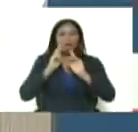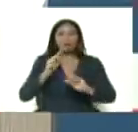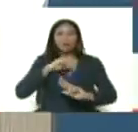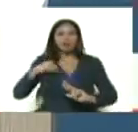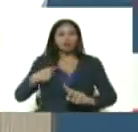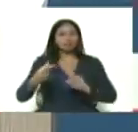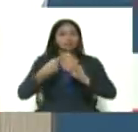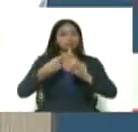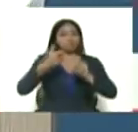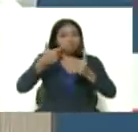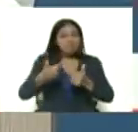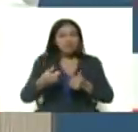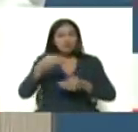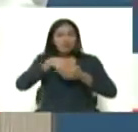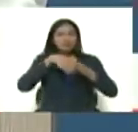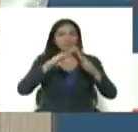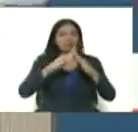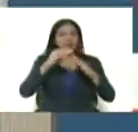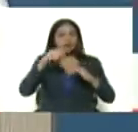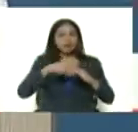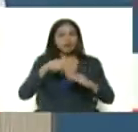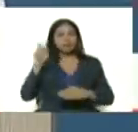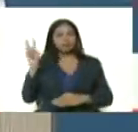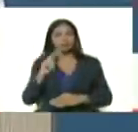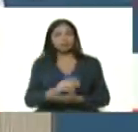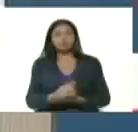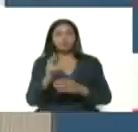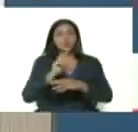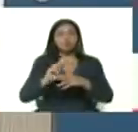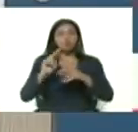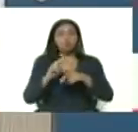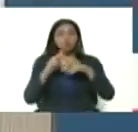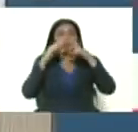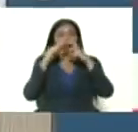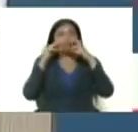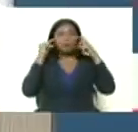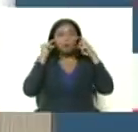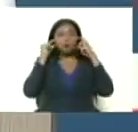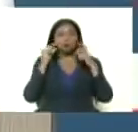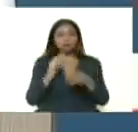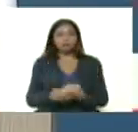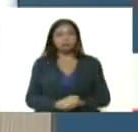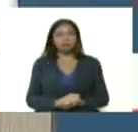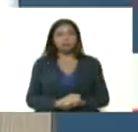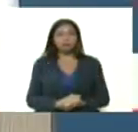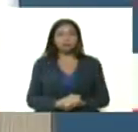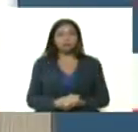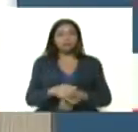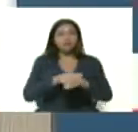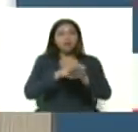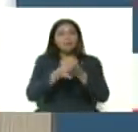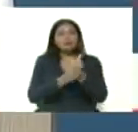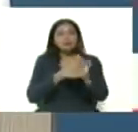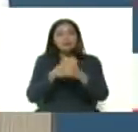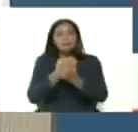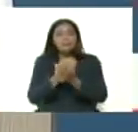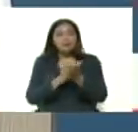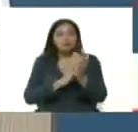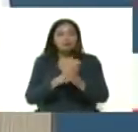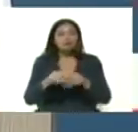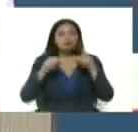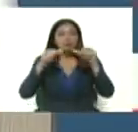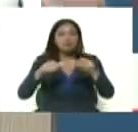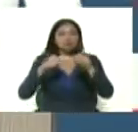resultados. Cuarentena radical, uso de tapabocas, lavarse las manos frecuentemente